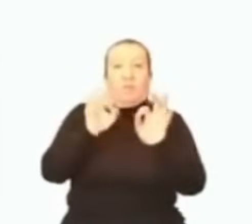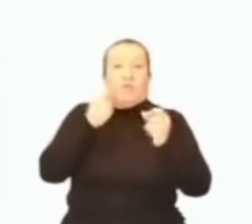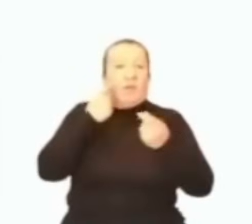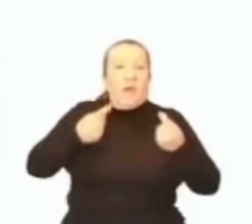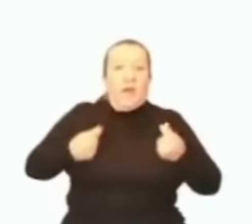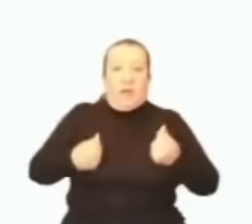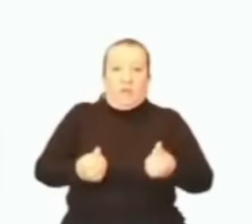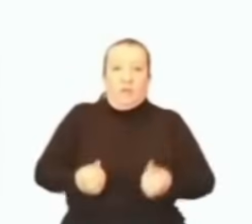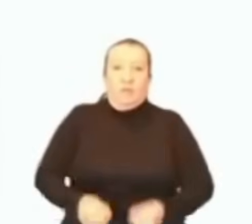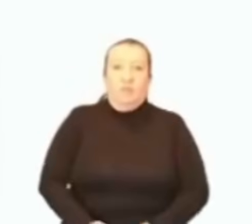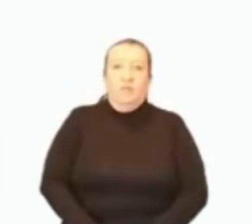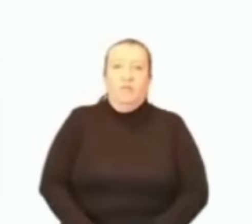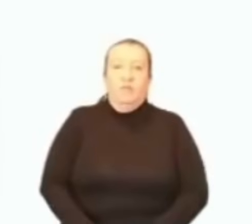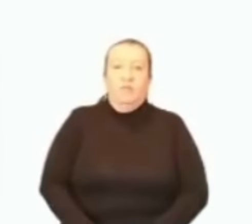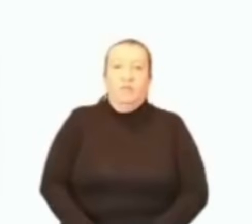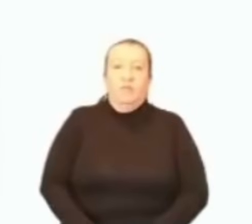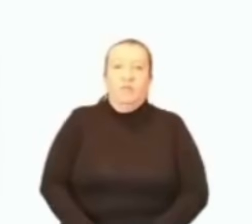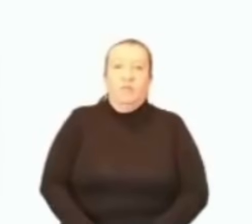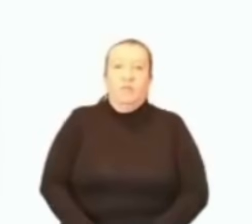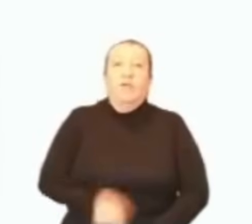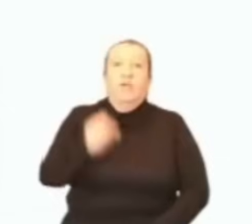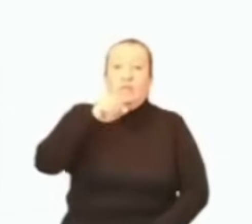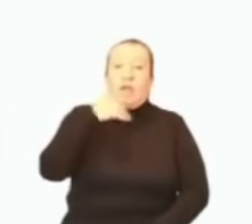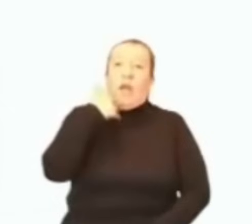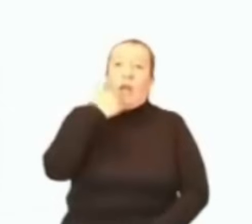que financiarse. Si es algo